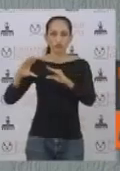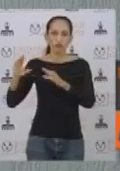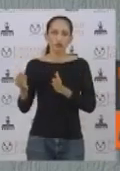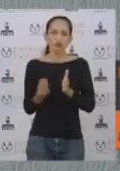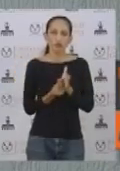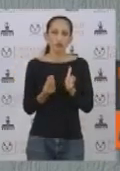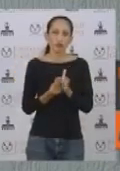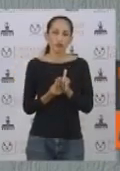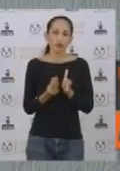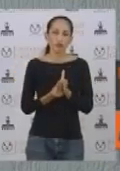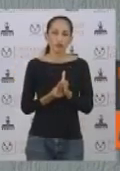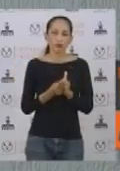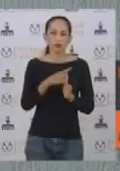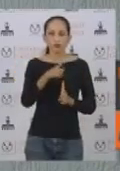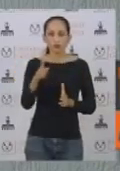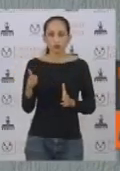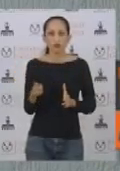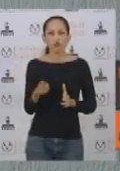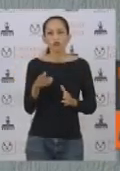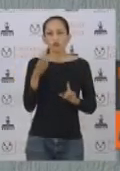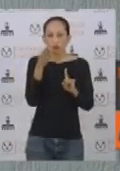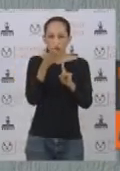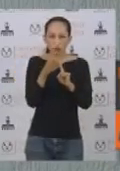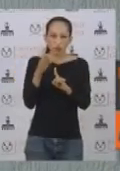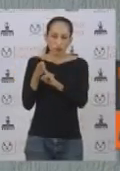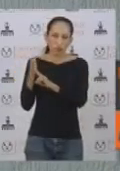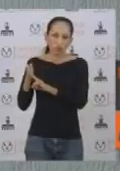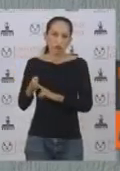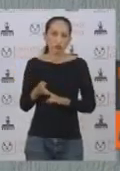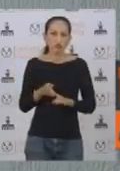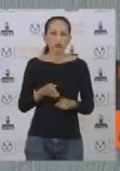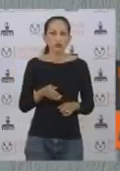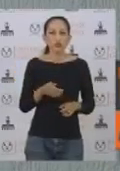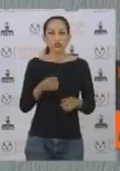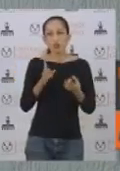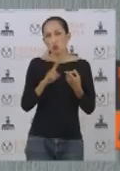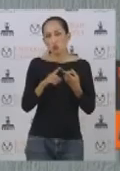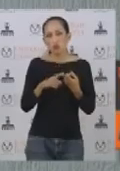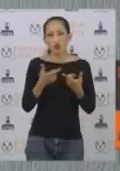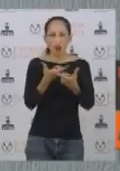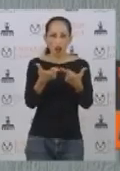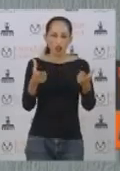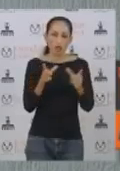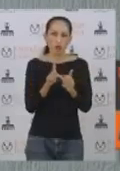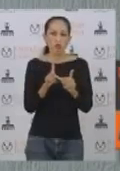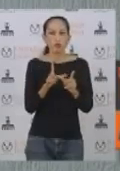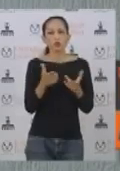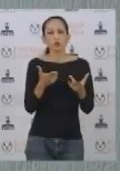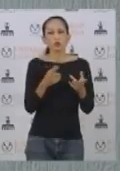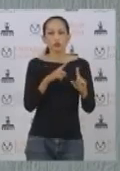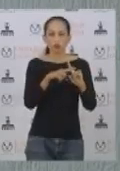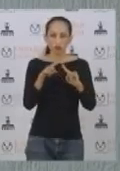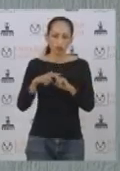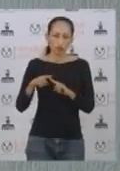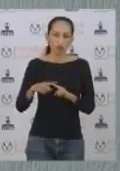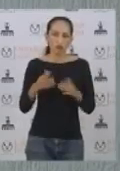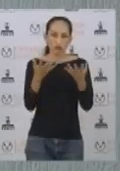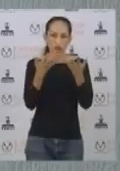en áreas muy específicas, que una es, queremos trabajar dinámica de grupos, tenemos por ahí